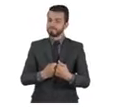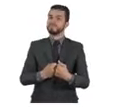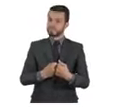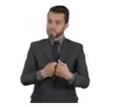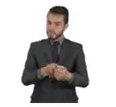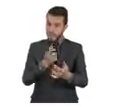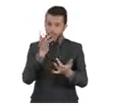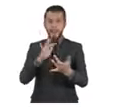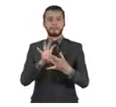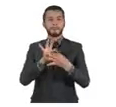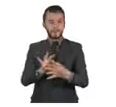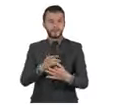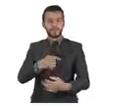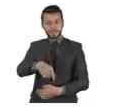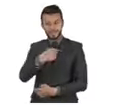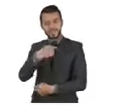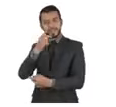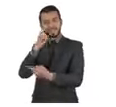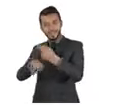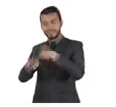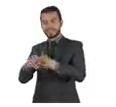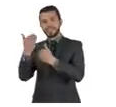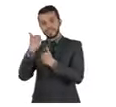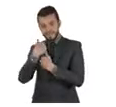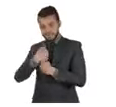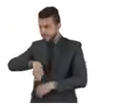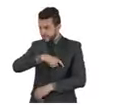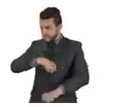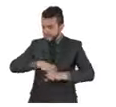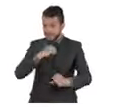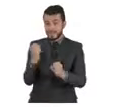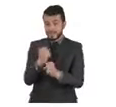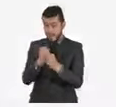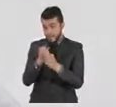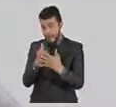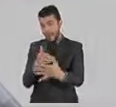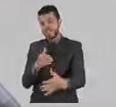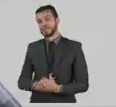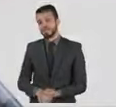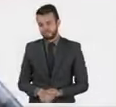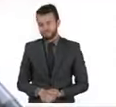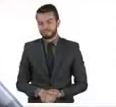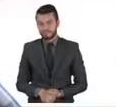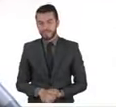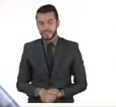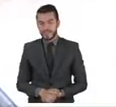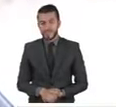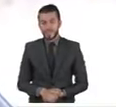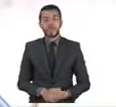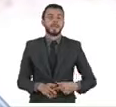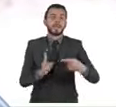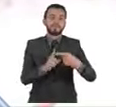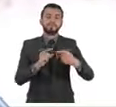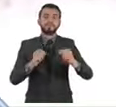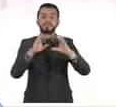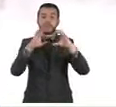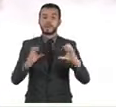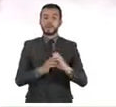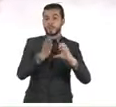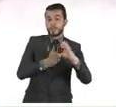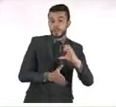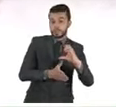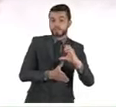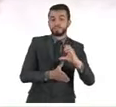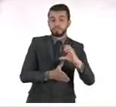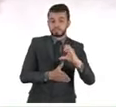trabajo, por nuestros valores y por las prioridades en las que estamos trabajando. Primero, la Cámara de Comercio, además de la CARE, es